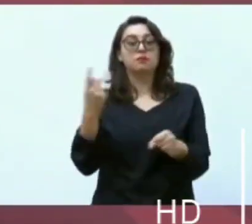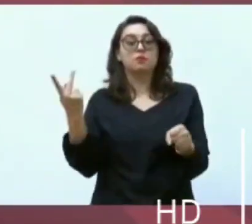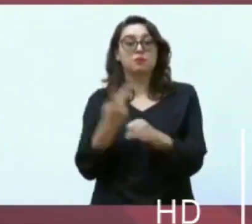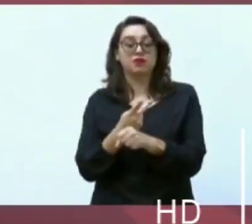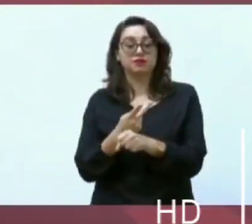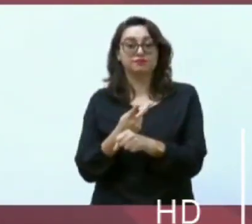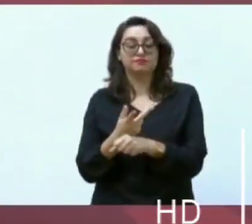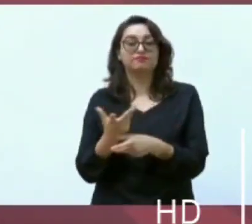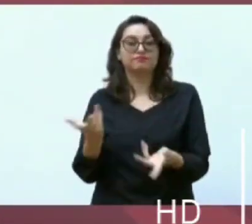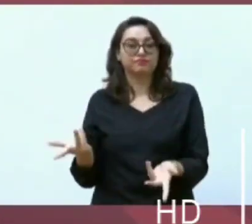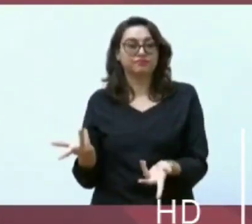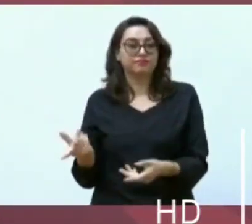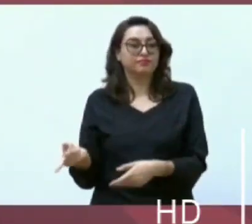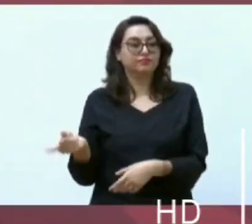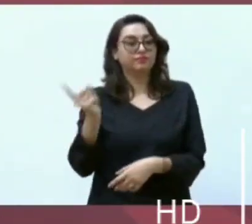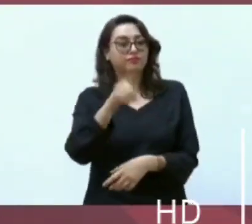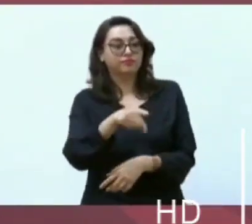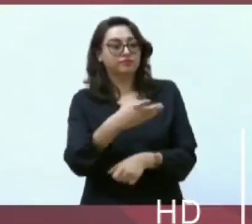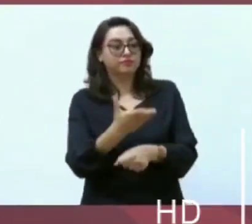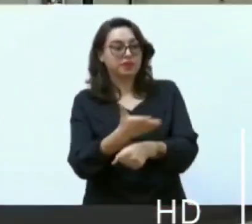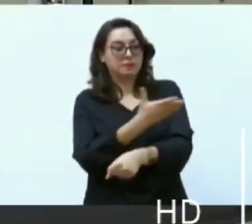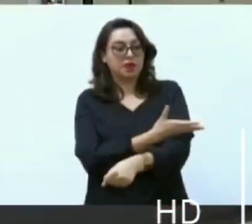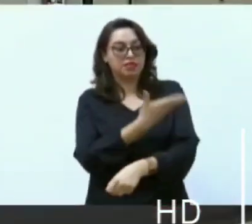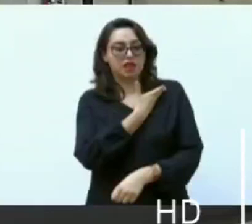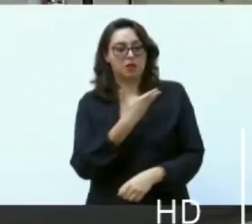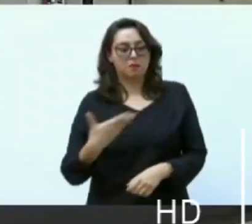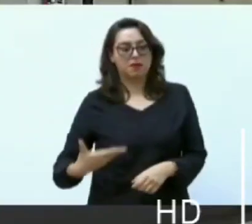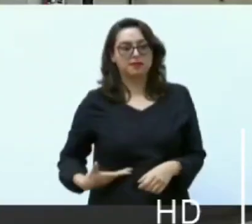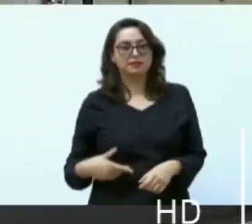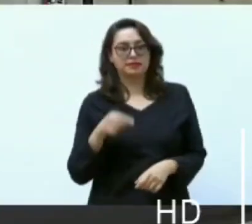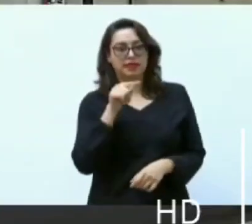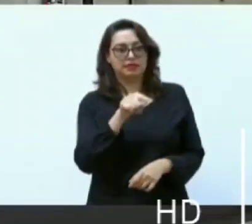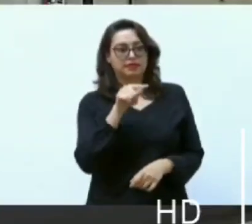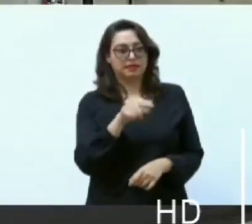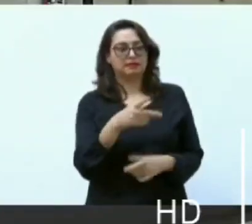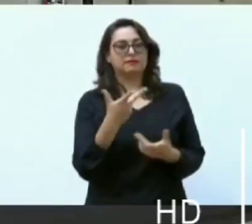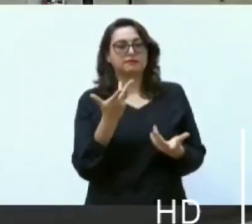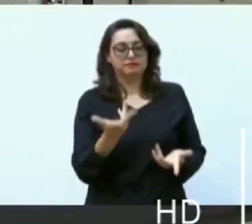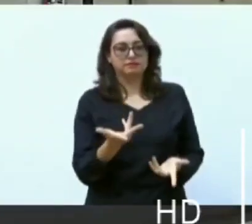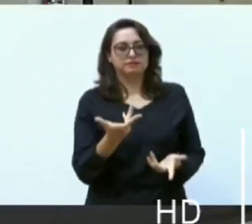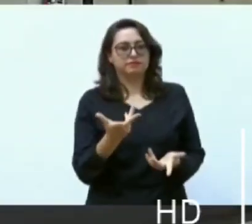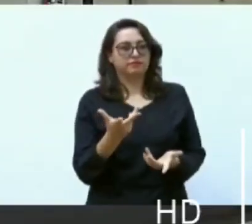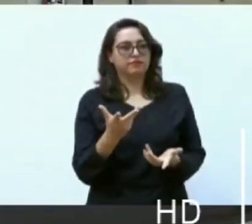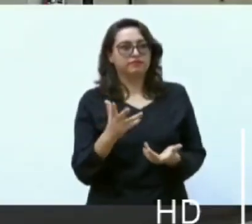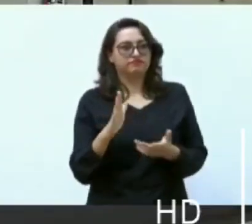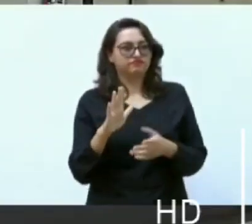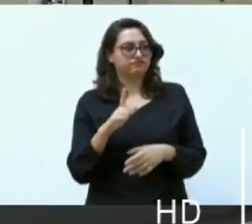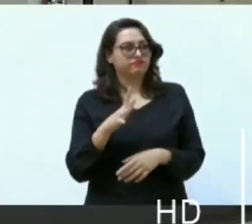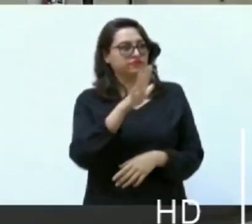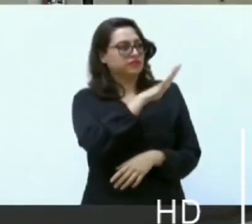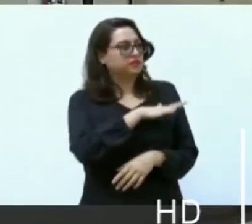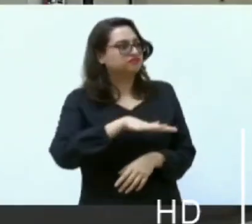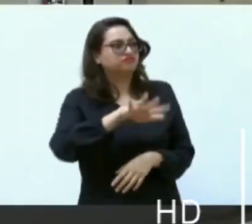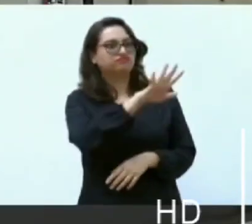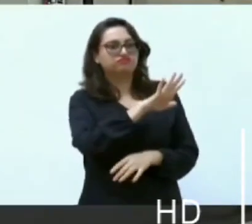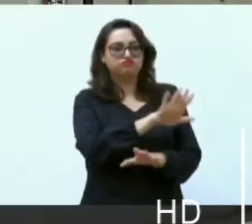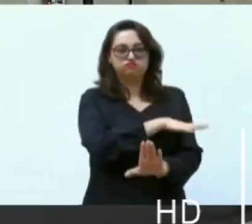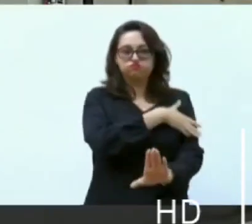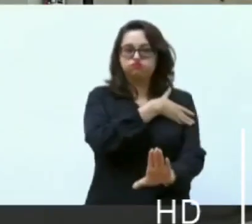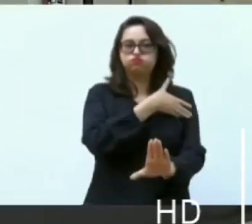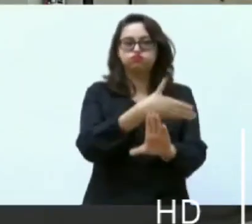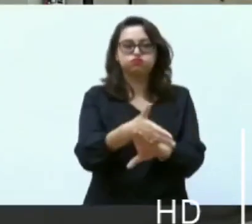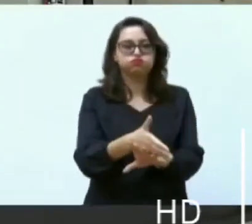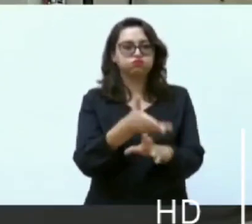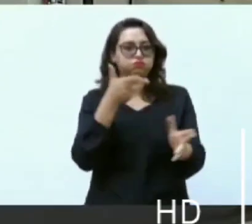asesinato del presidente Madero, el apóstol de la democracia, aquí cerca,